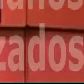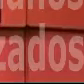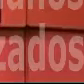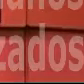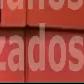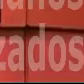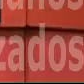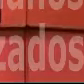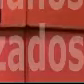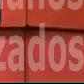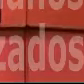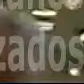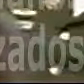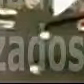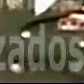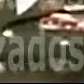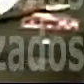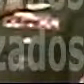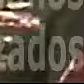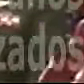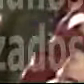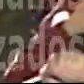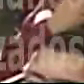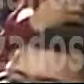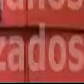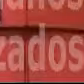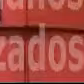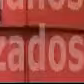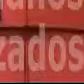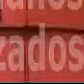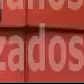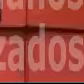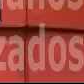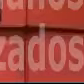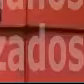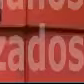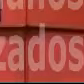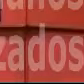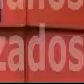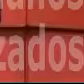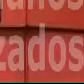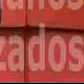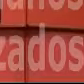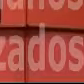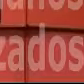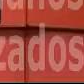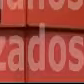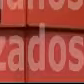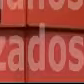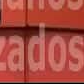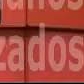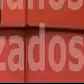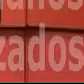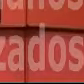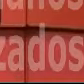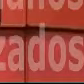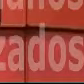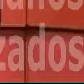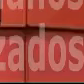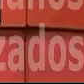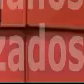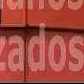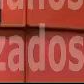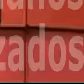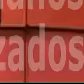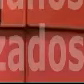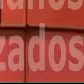los cadetes, se metieron con los cadetes, ¿vale? Los cadetes heridos, porque para nosotros los cadetes son la joya